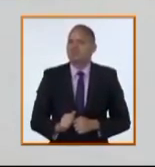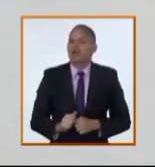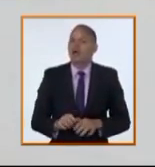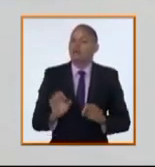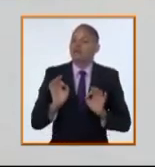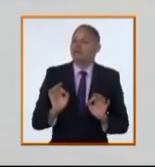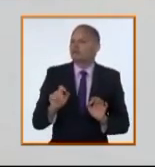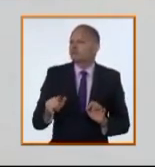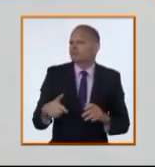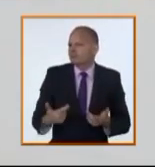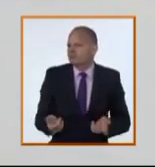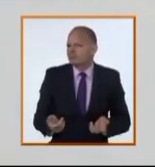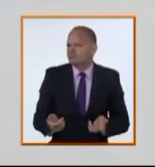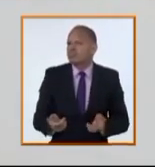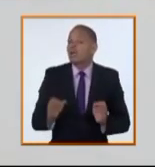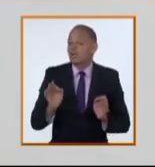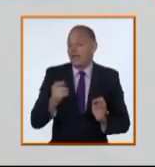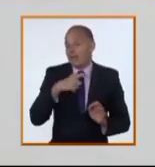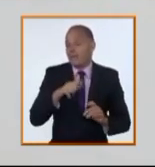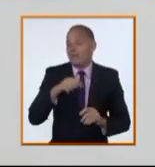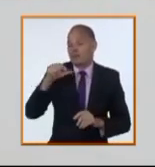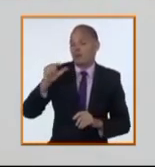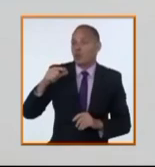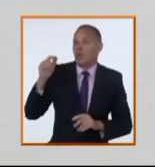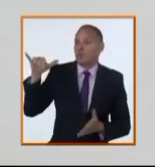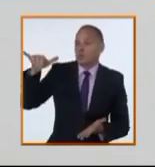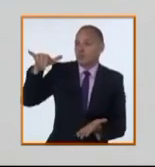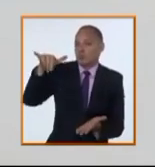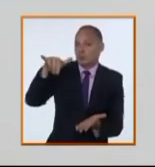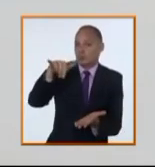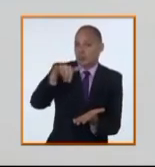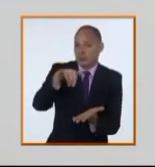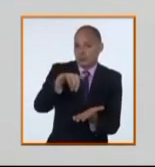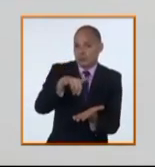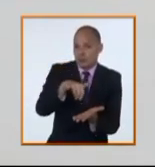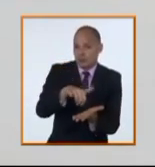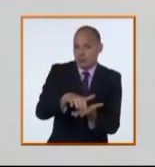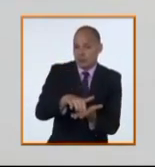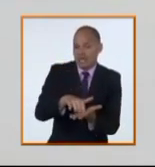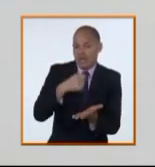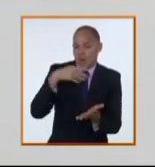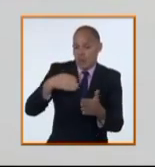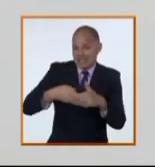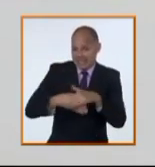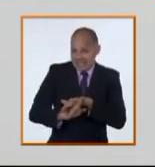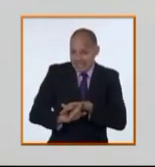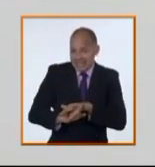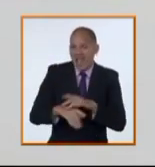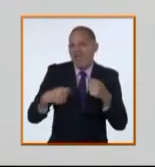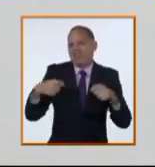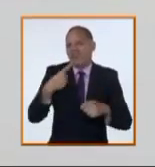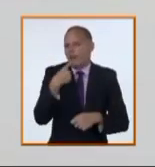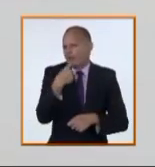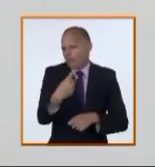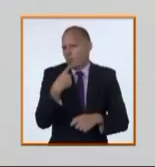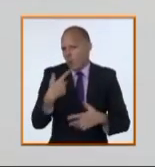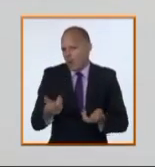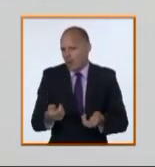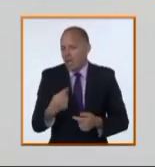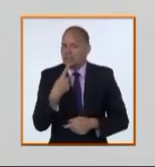que se requiere declarar las cantidades de dinero cuando exceden una cantidad la entrada del país como país